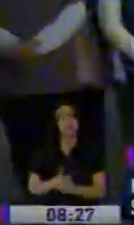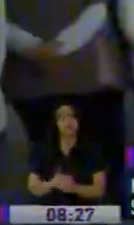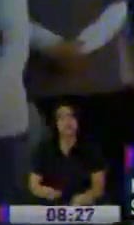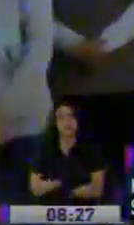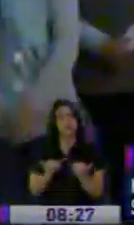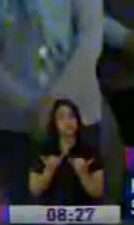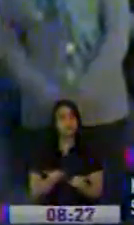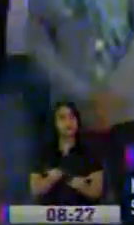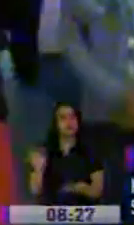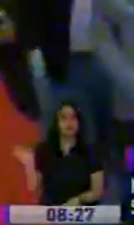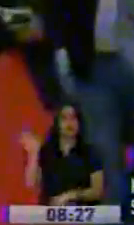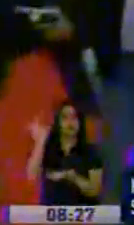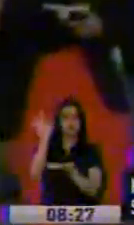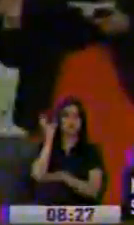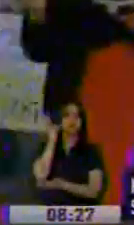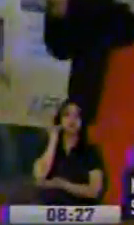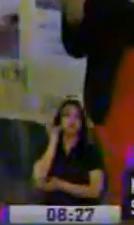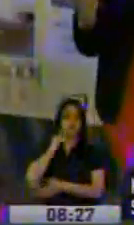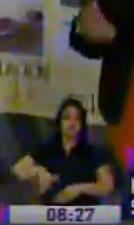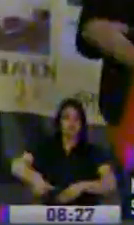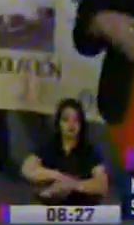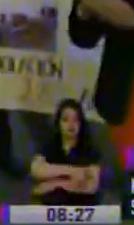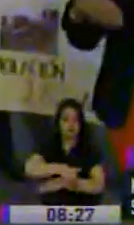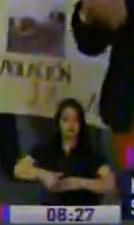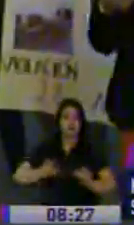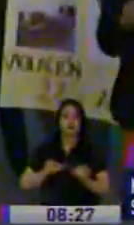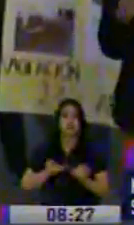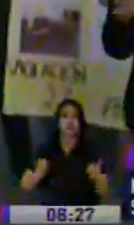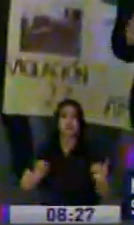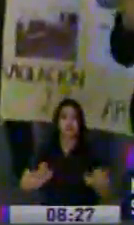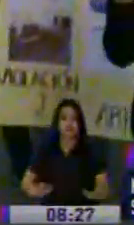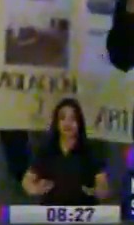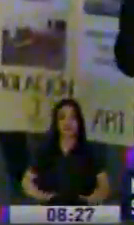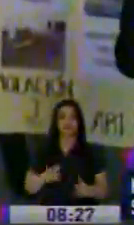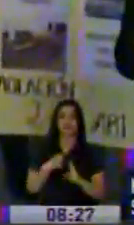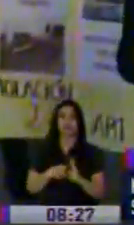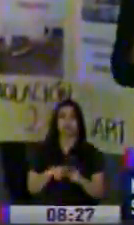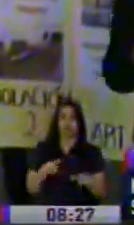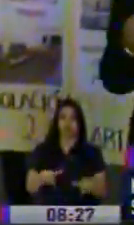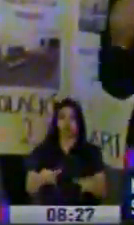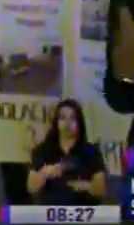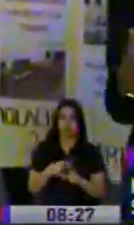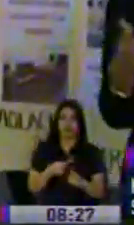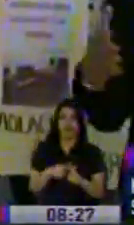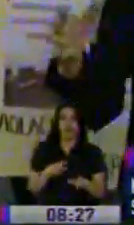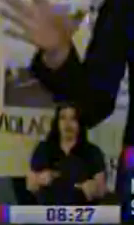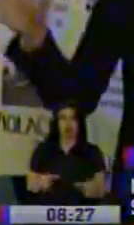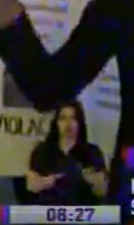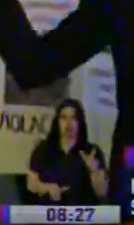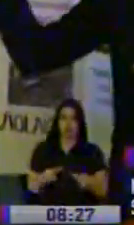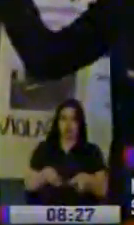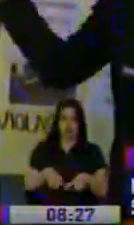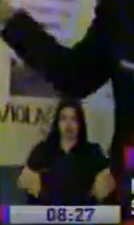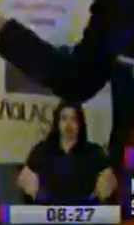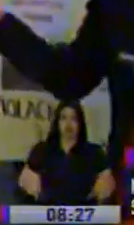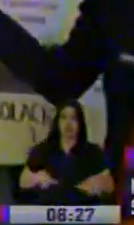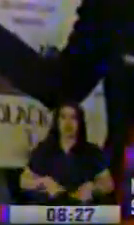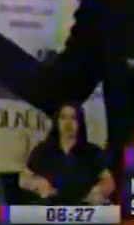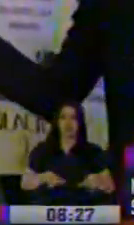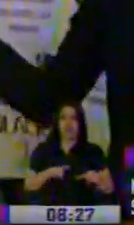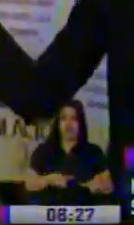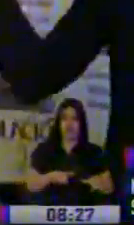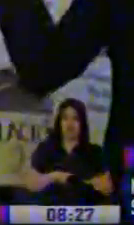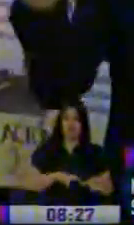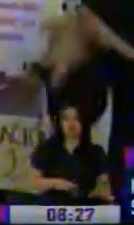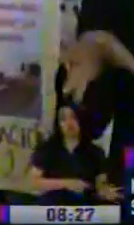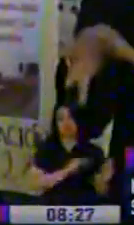una de las moradoras de la calle Independencia, que es la calle en donde están ahora mismo los feriantes, es decir, se los pasó de este lugar